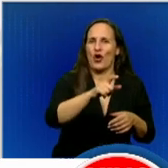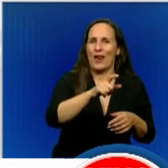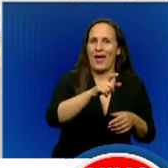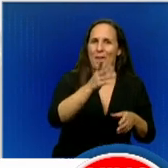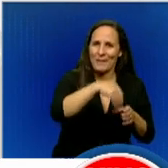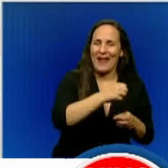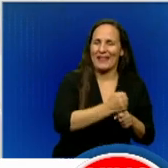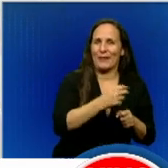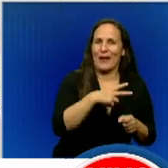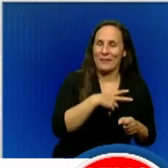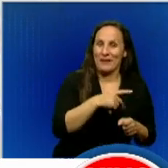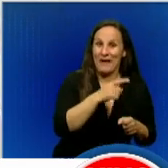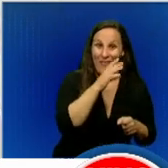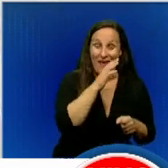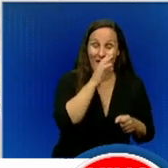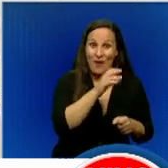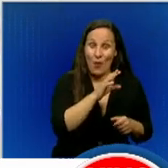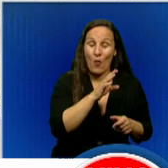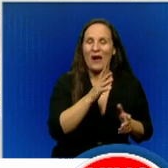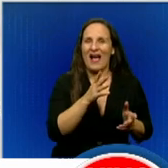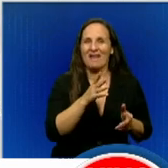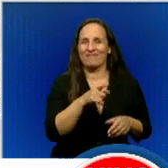creer que esto no es así